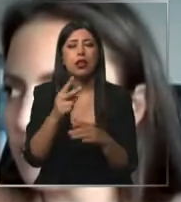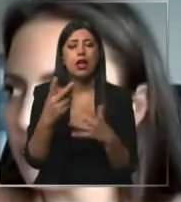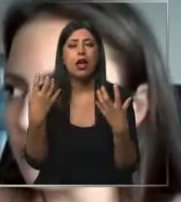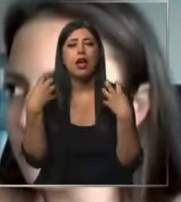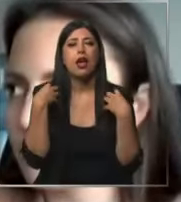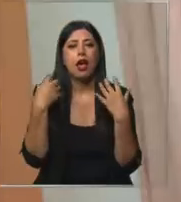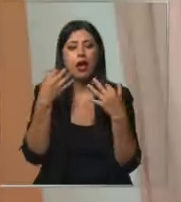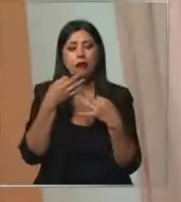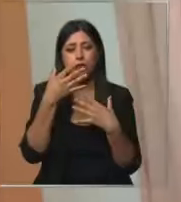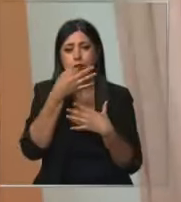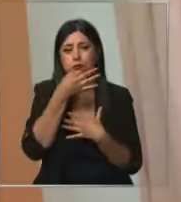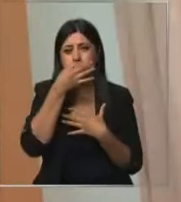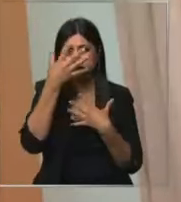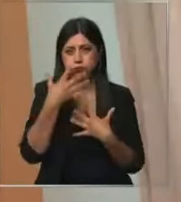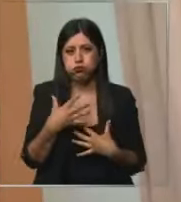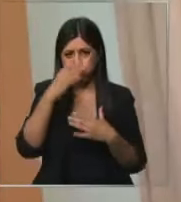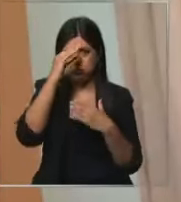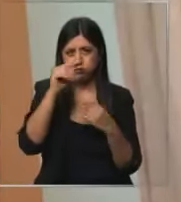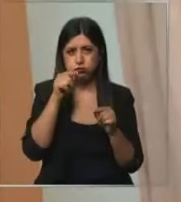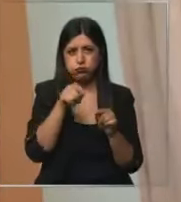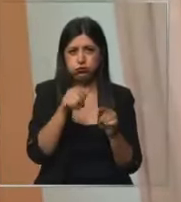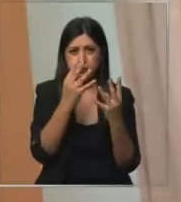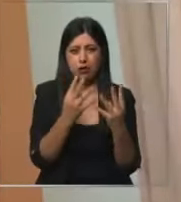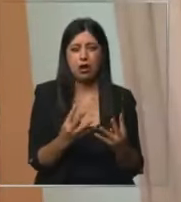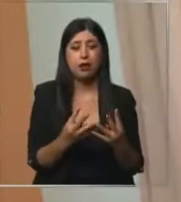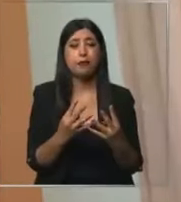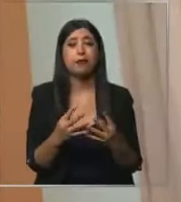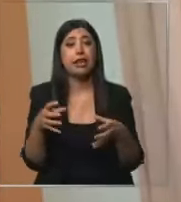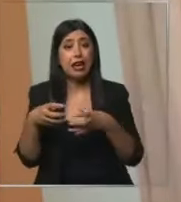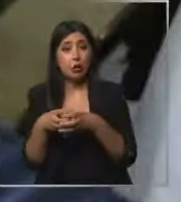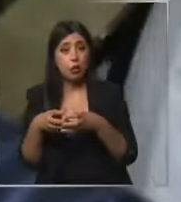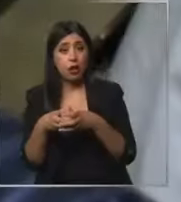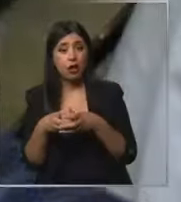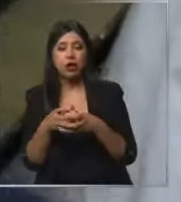El Cartel del Oro, al menos por un tiempo, no podrá seguir operando.